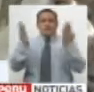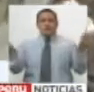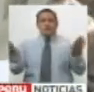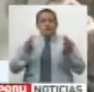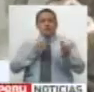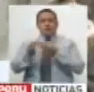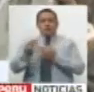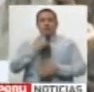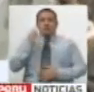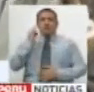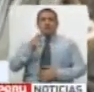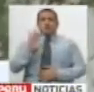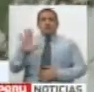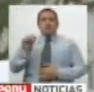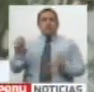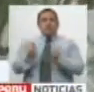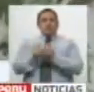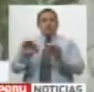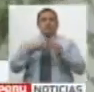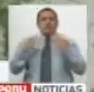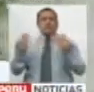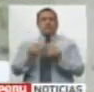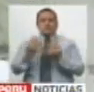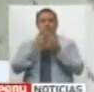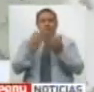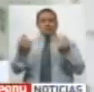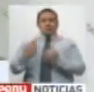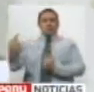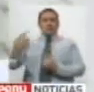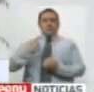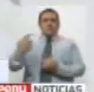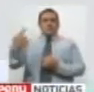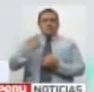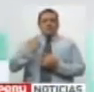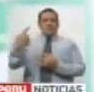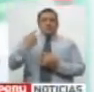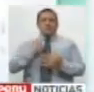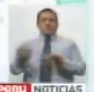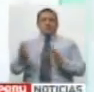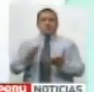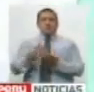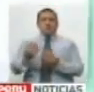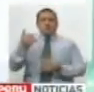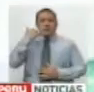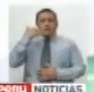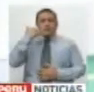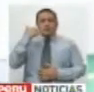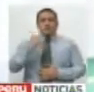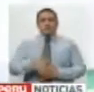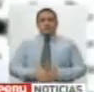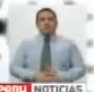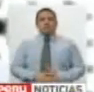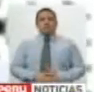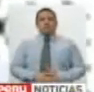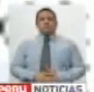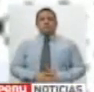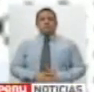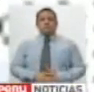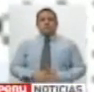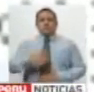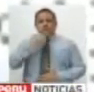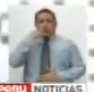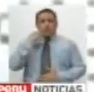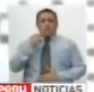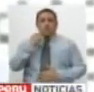denunció que él y su familia vienen recibiendo amenazas de muerte a través de llamadas telefónicas. El